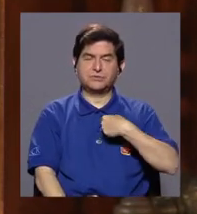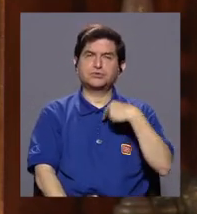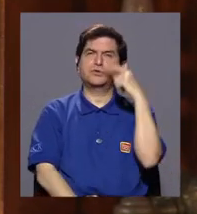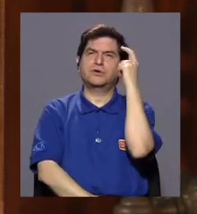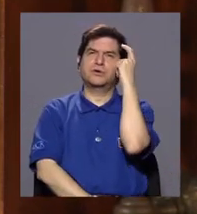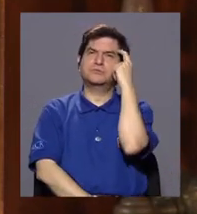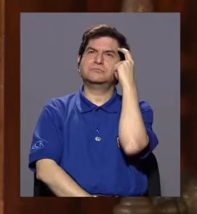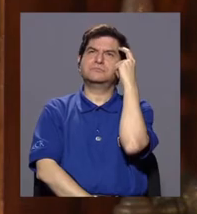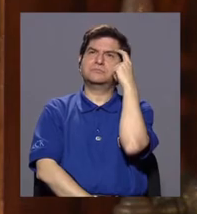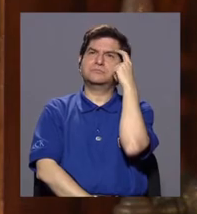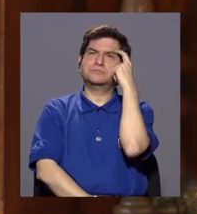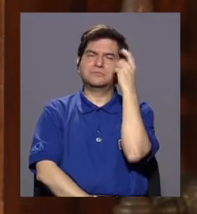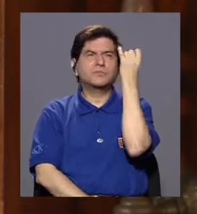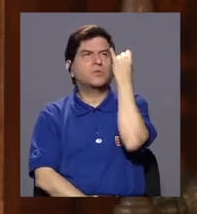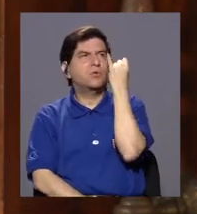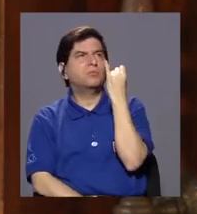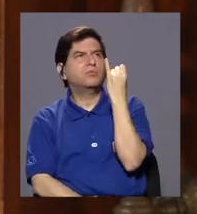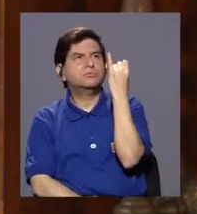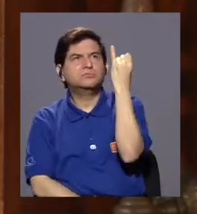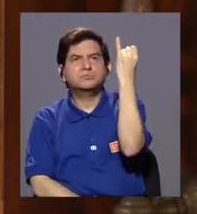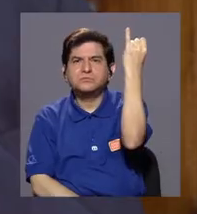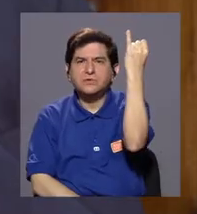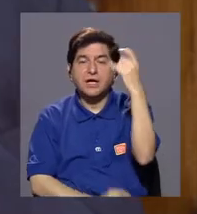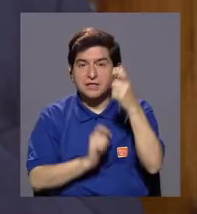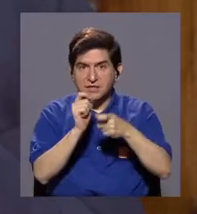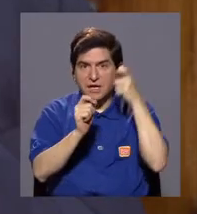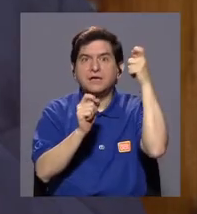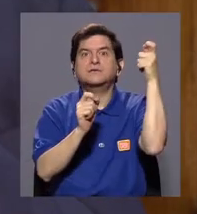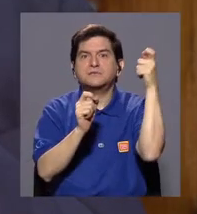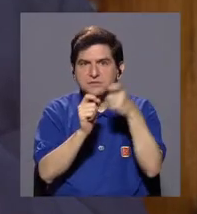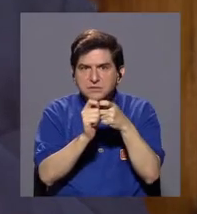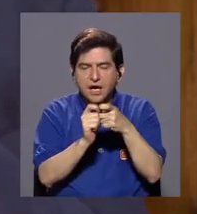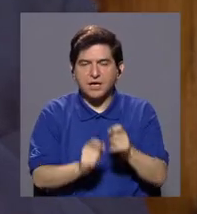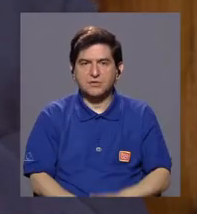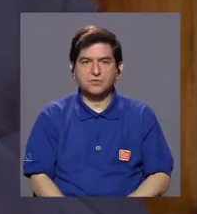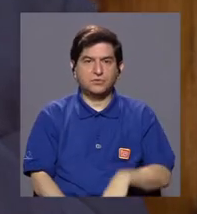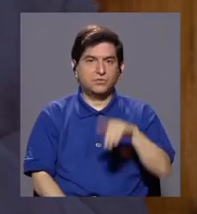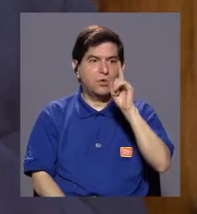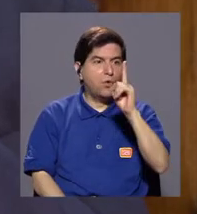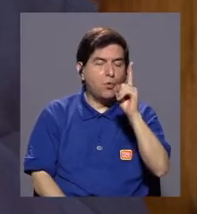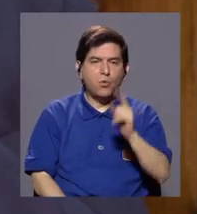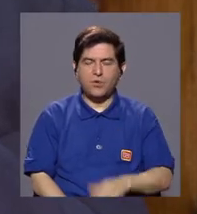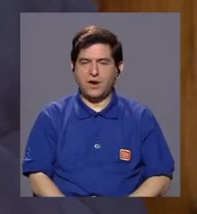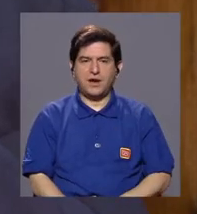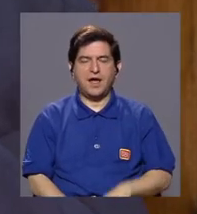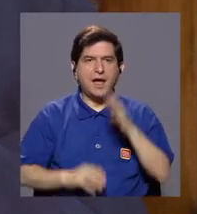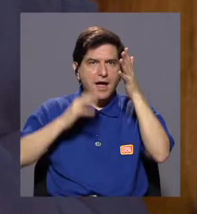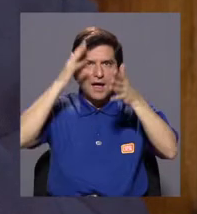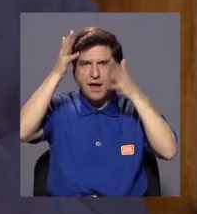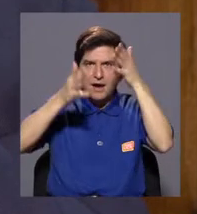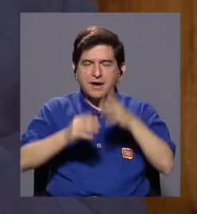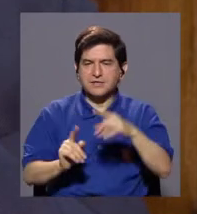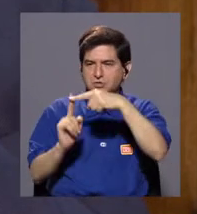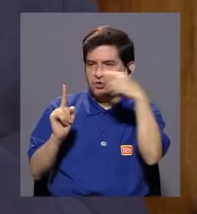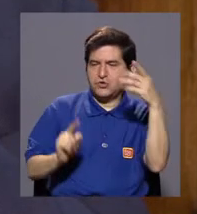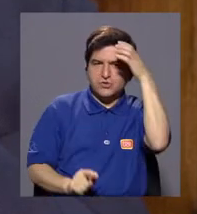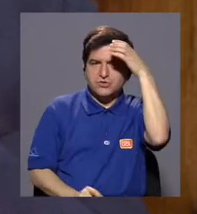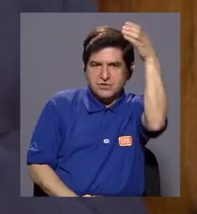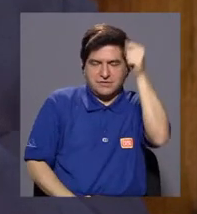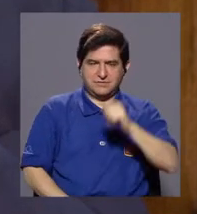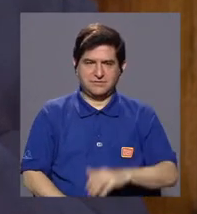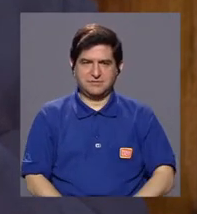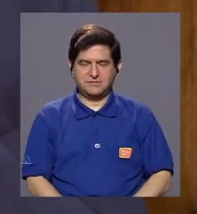pensaría y la conceptualizaría precisamente como una creación cultural, como